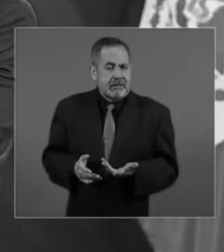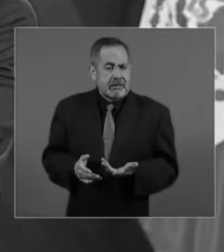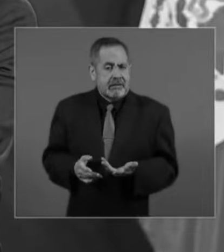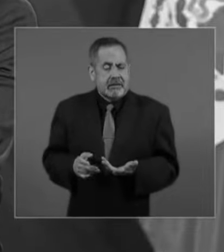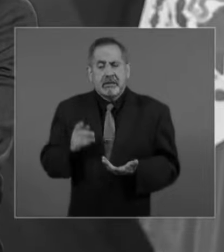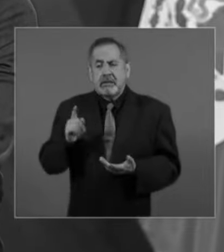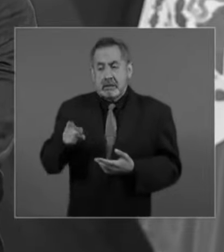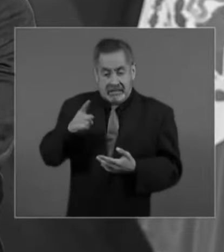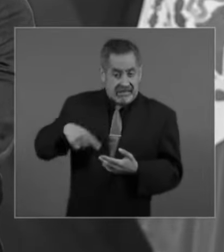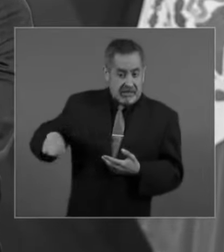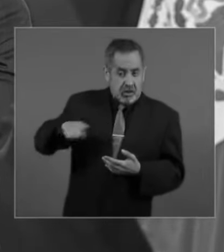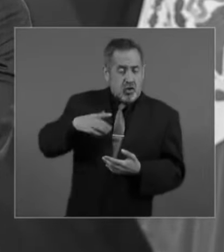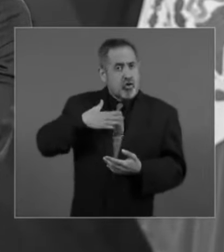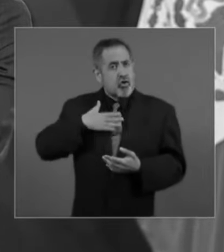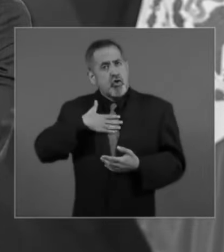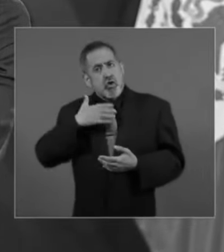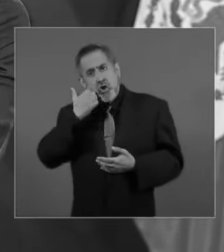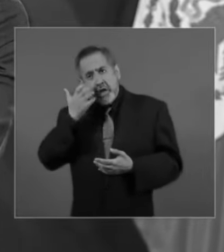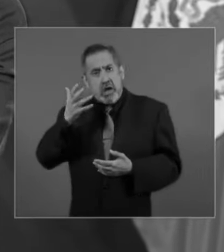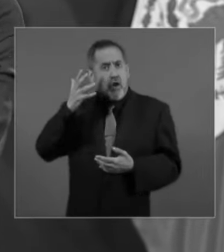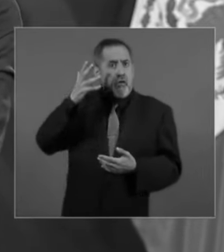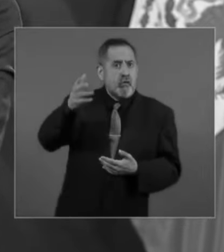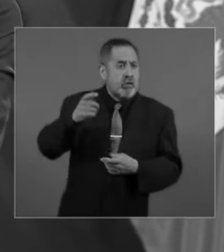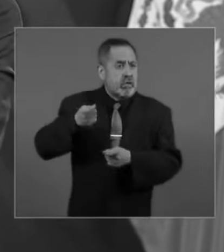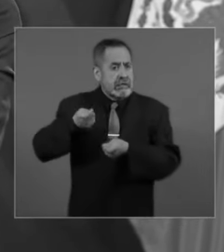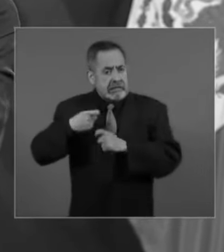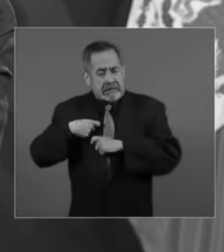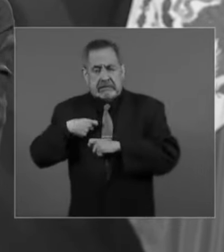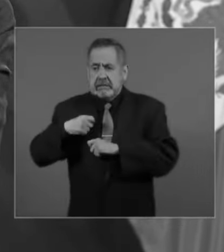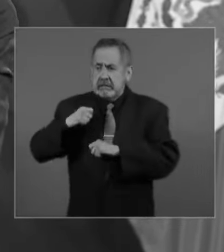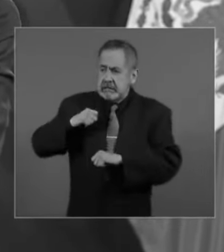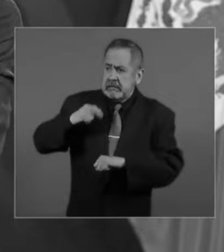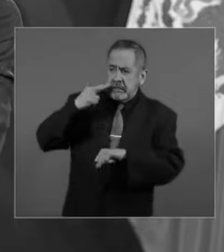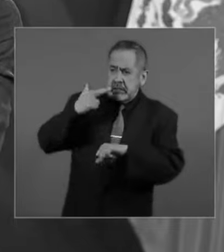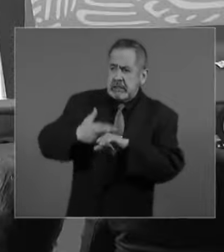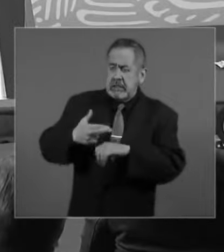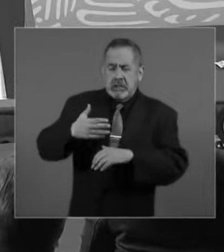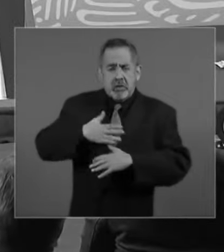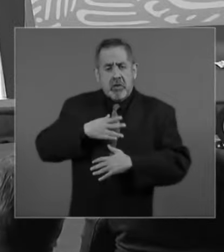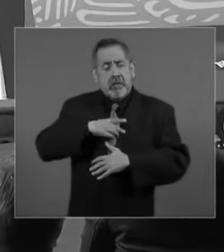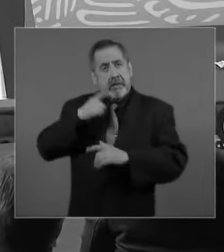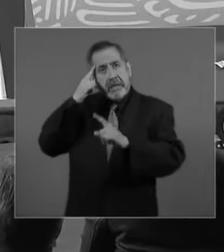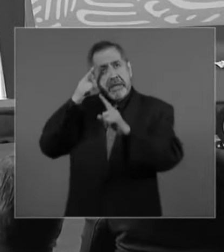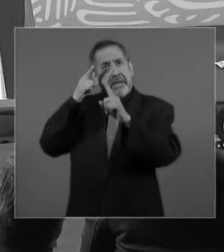que los que busquen los cargos tengan ideales, tengan principios,